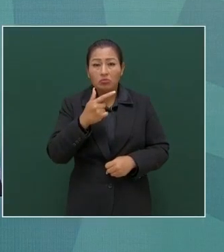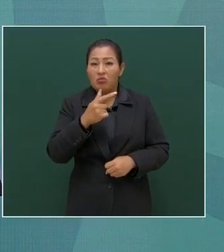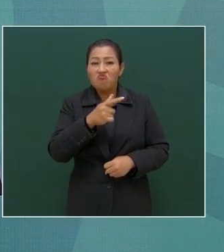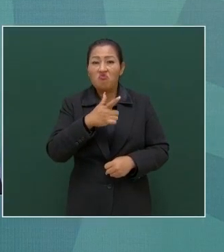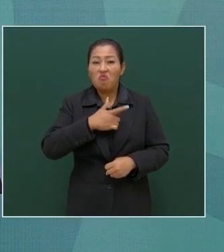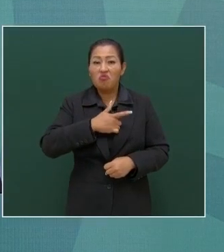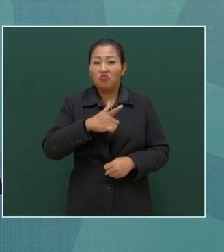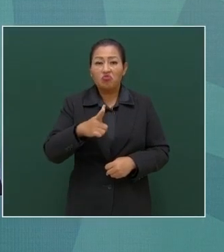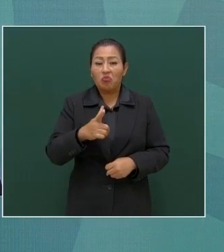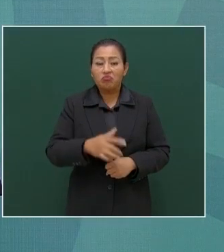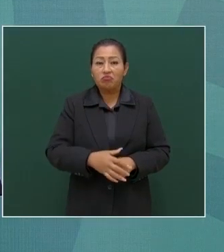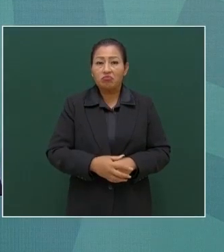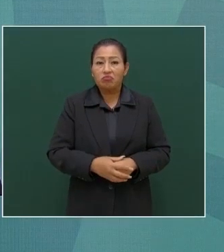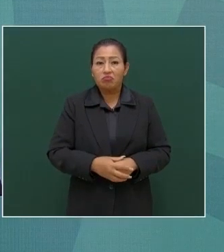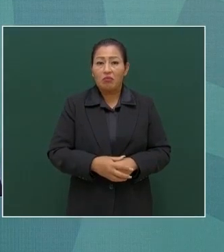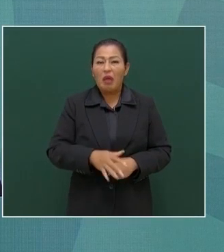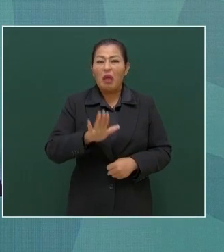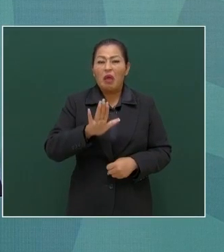simulación.